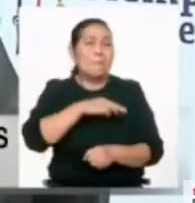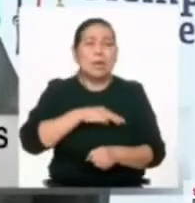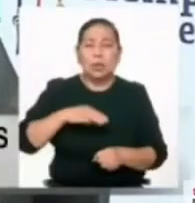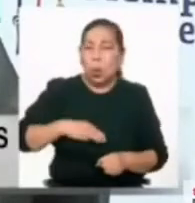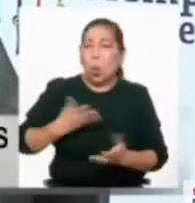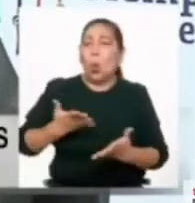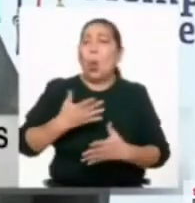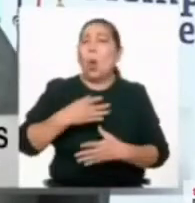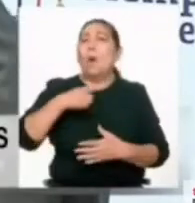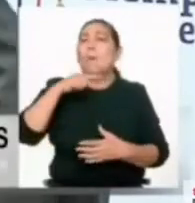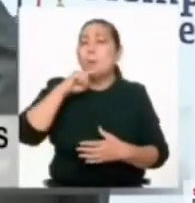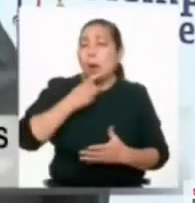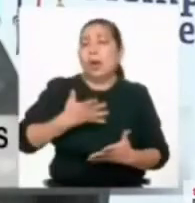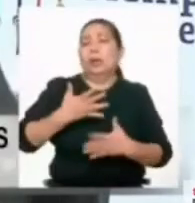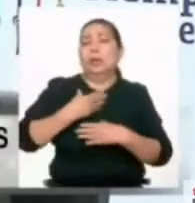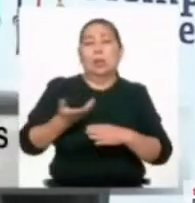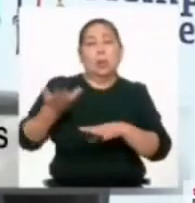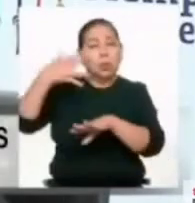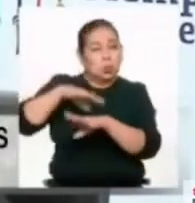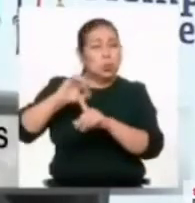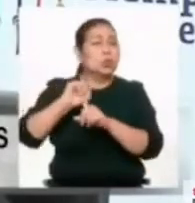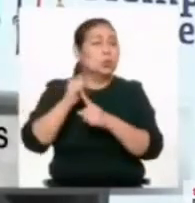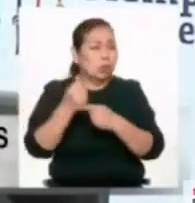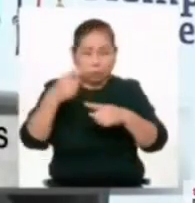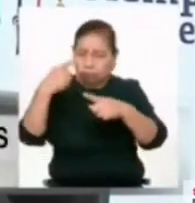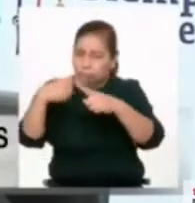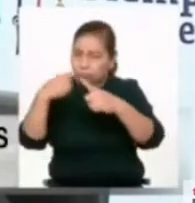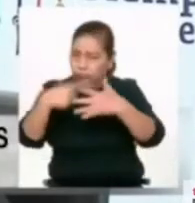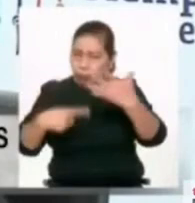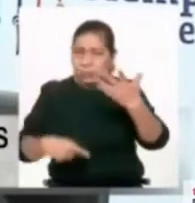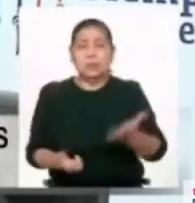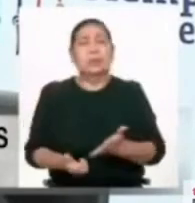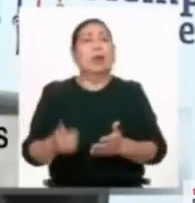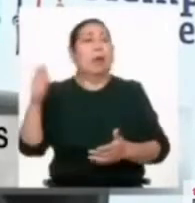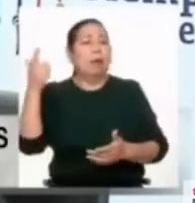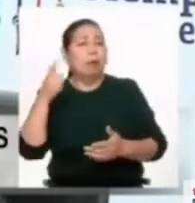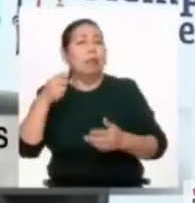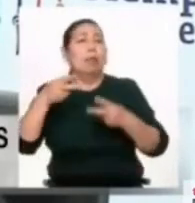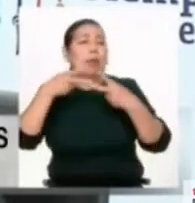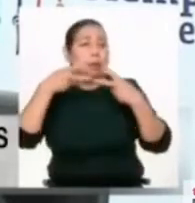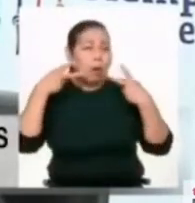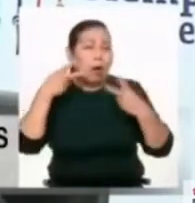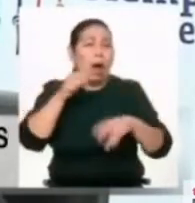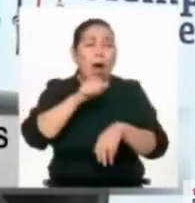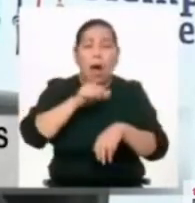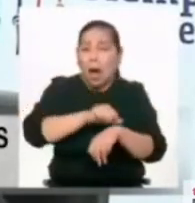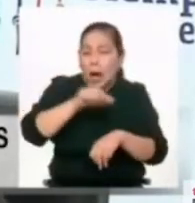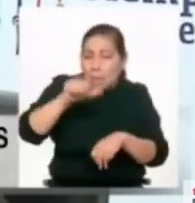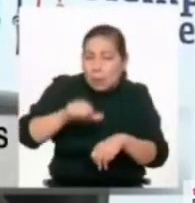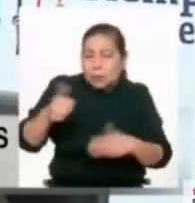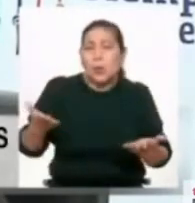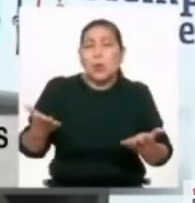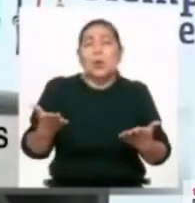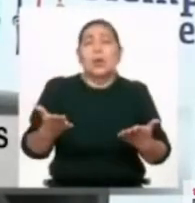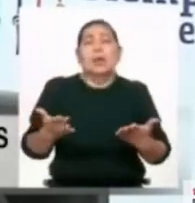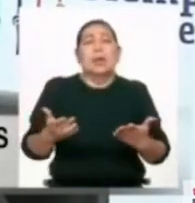Ministerio de Justicia, el Ministerio de la Mujer, el Ministerio de Desarrollo e Inclusión Social, sino también, estuvieron los líderes indígenas de la Amazonía,